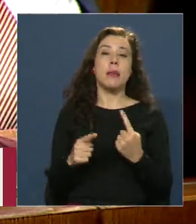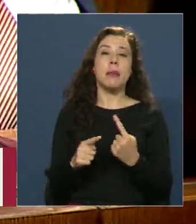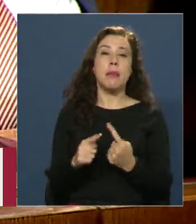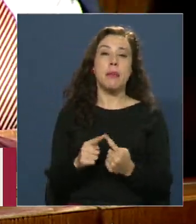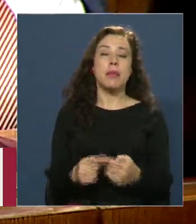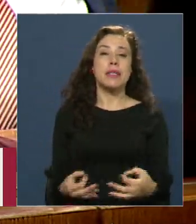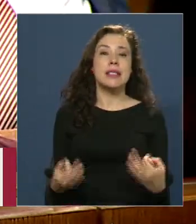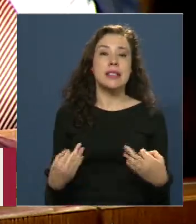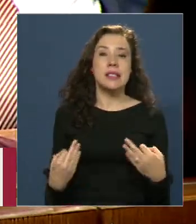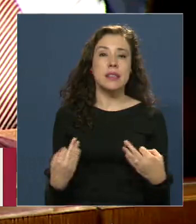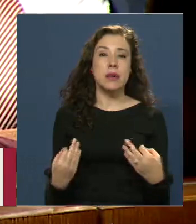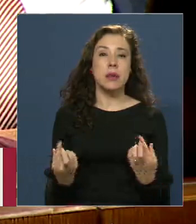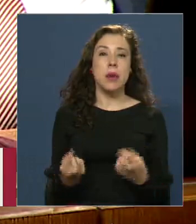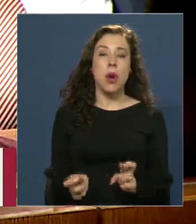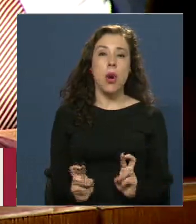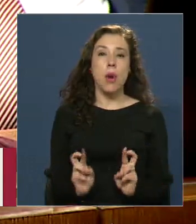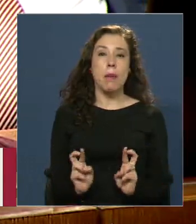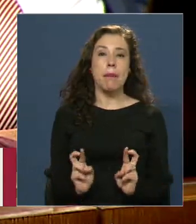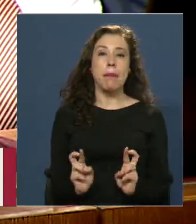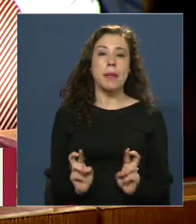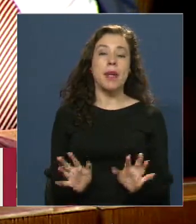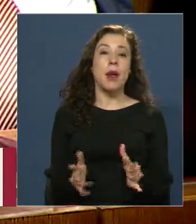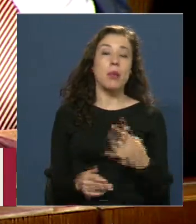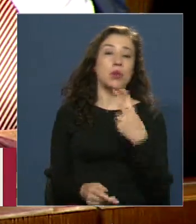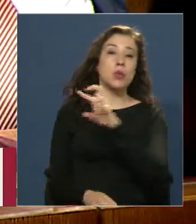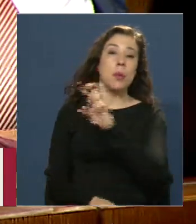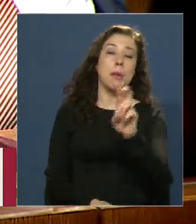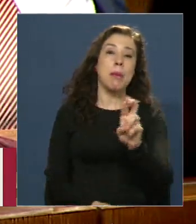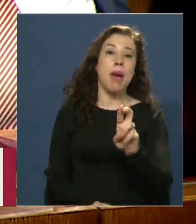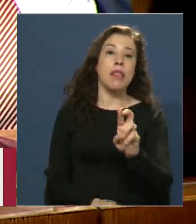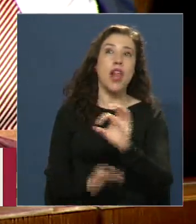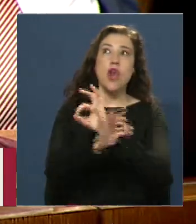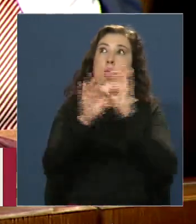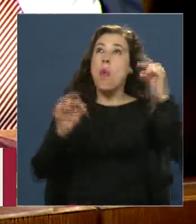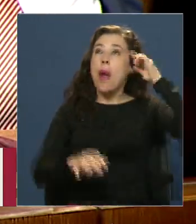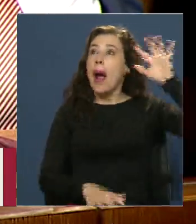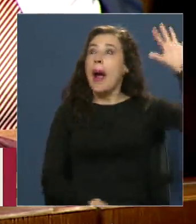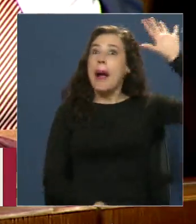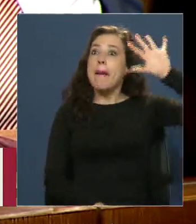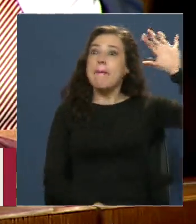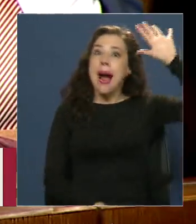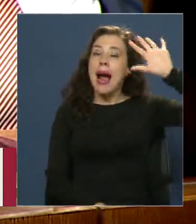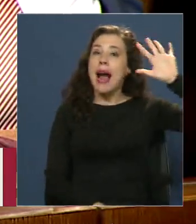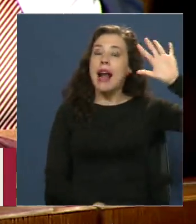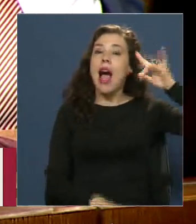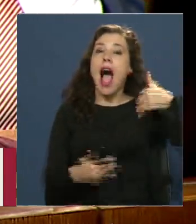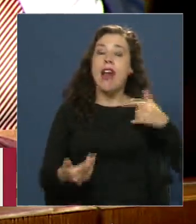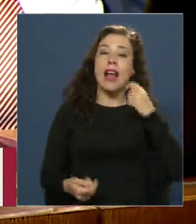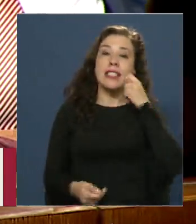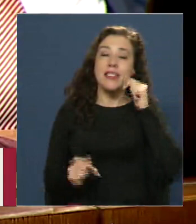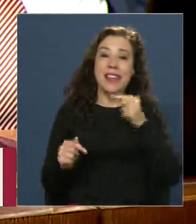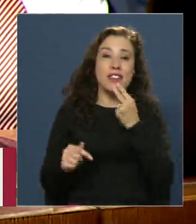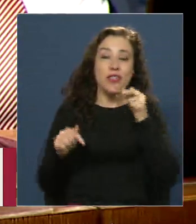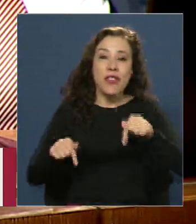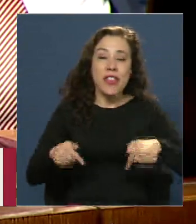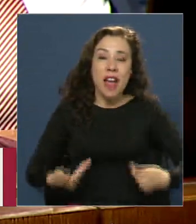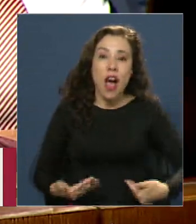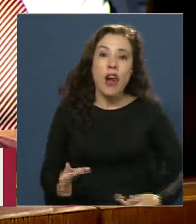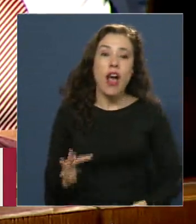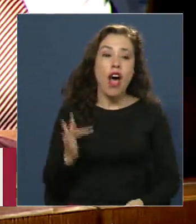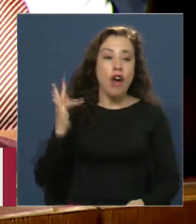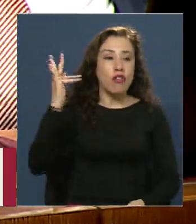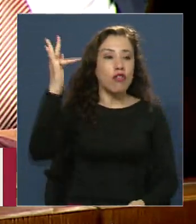de seguridades y oportunidades que quizás sus padres jamás imaginaron, pero que hoy representan el presente y